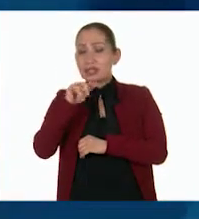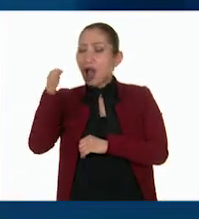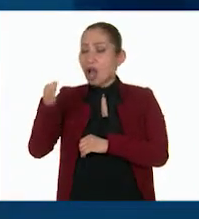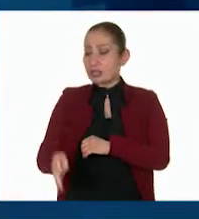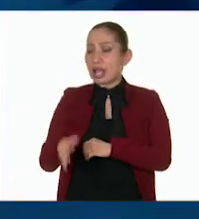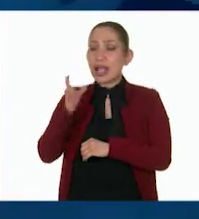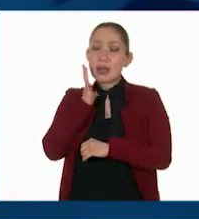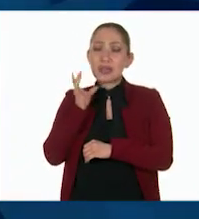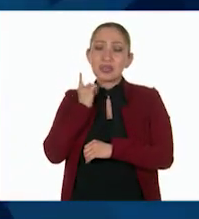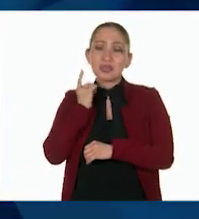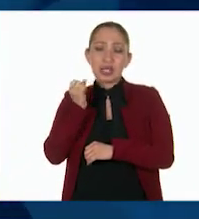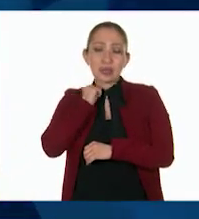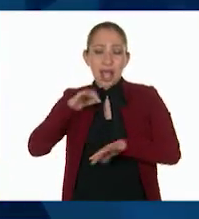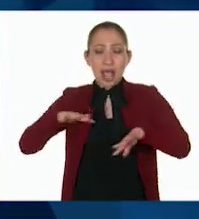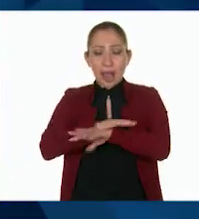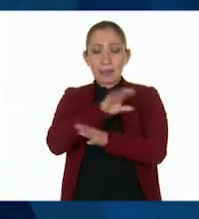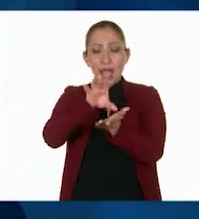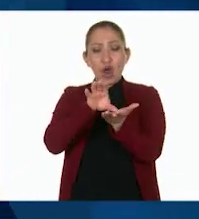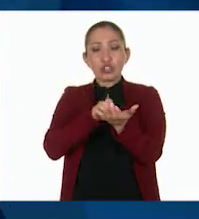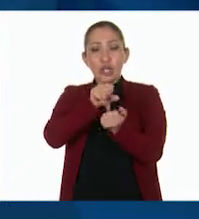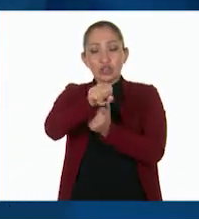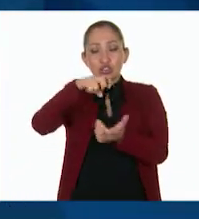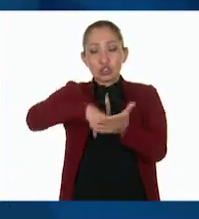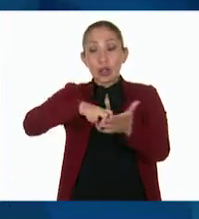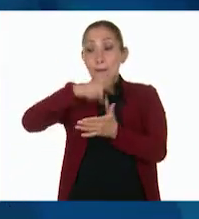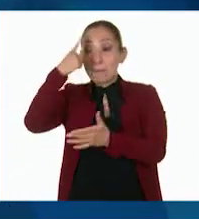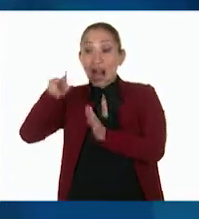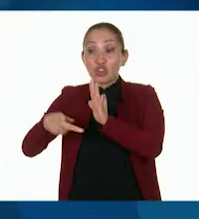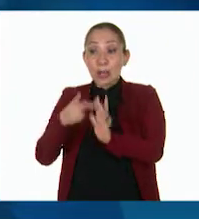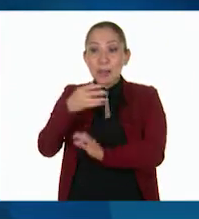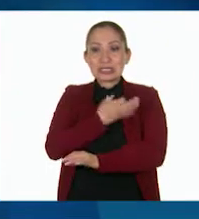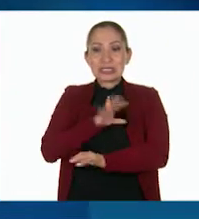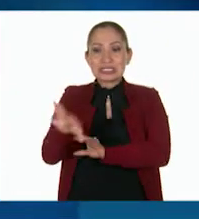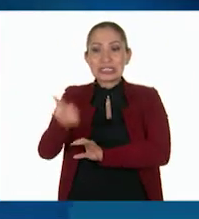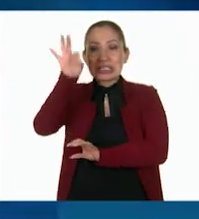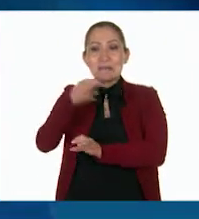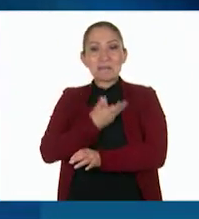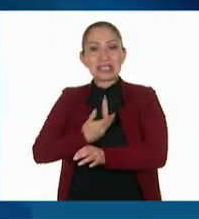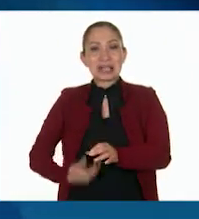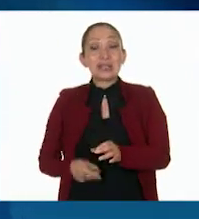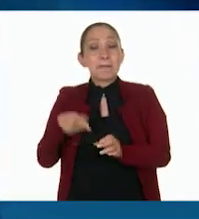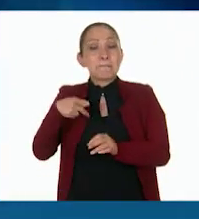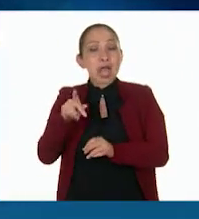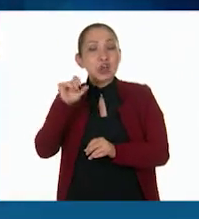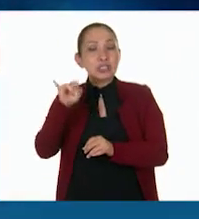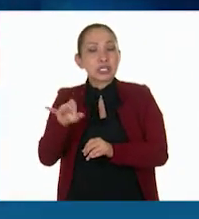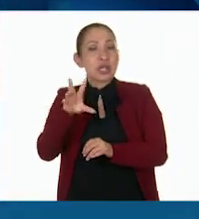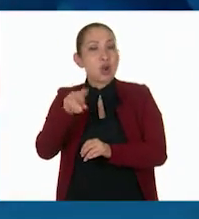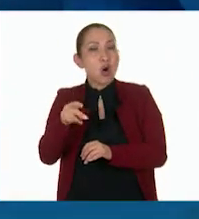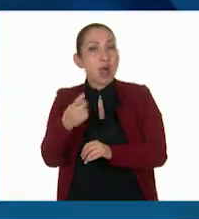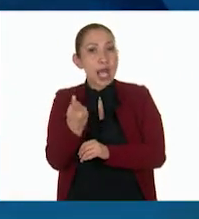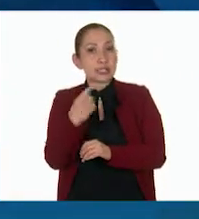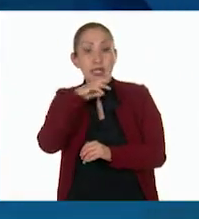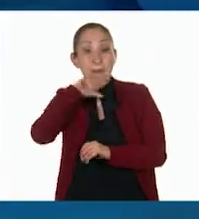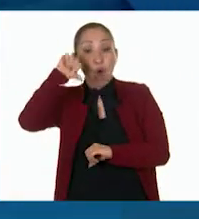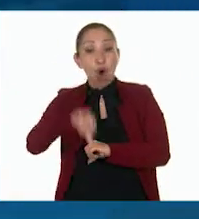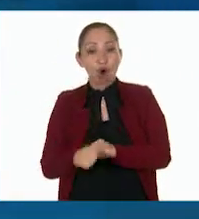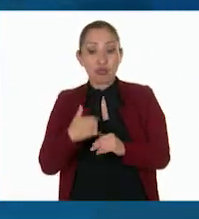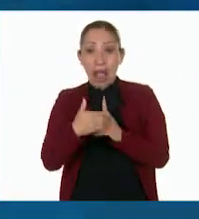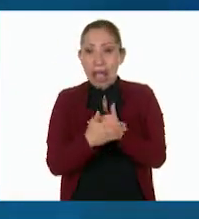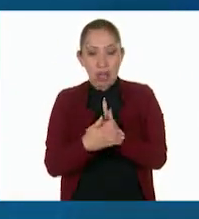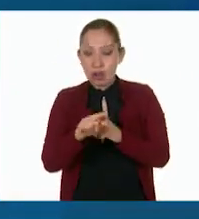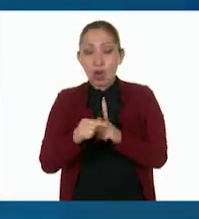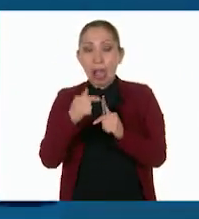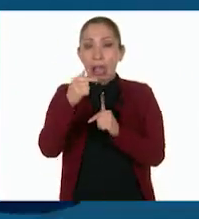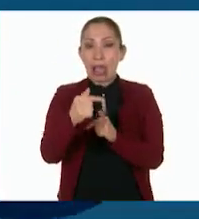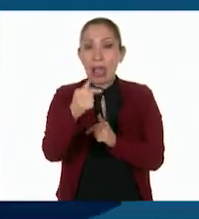que el Congreso modificara la Constitución para permitir la reelección, siempre y cuando ésta no fuera inmediata. Lo cual